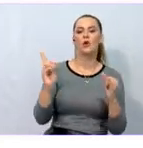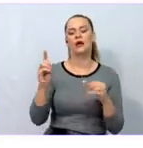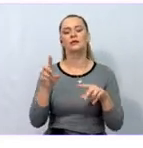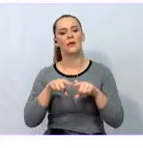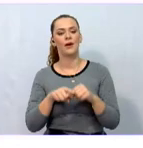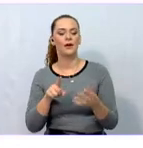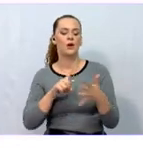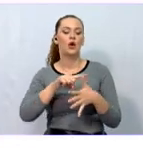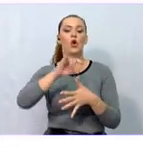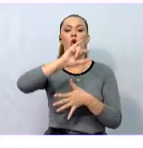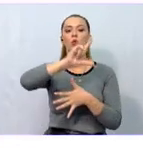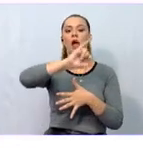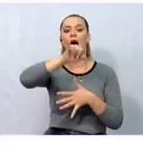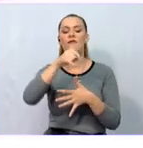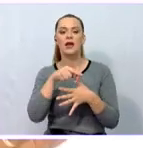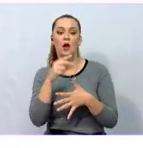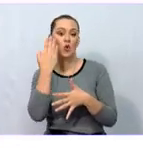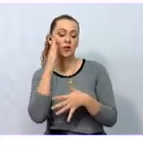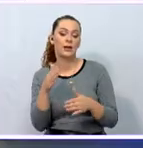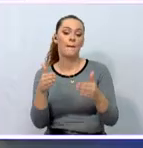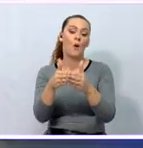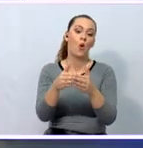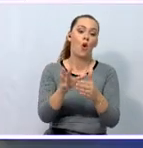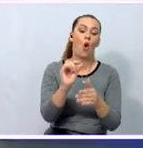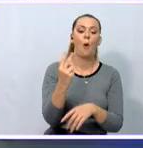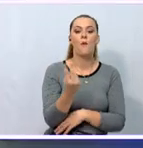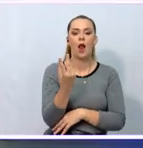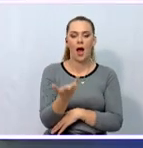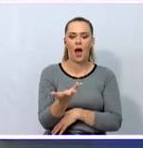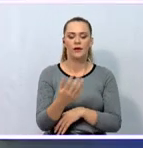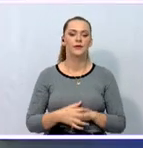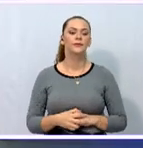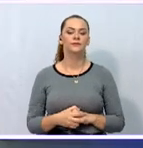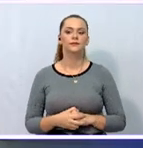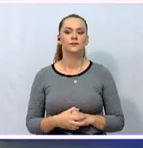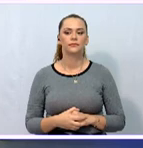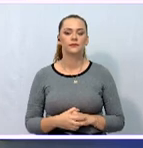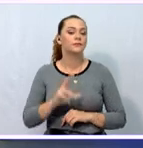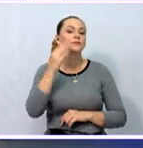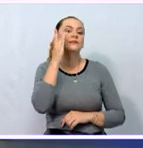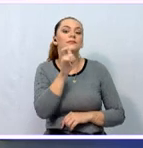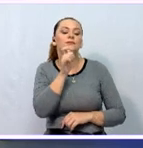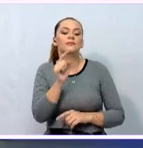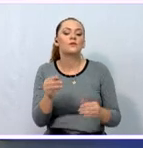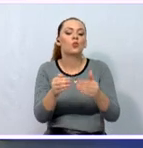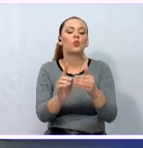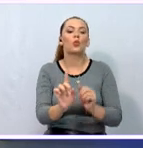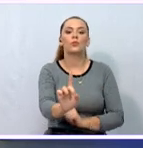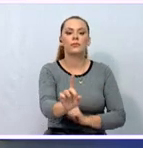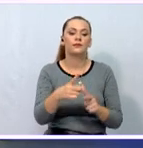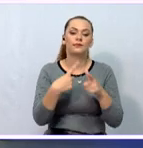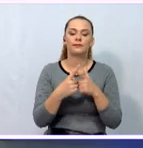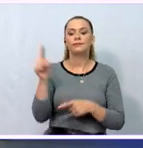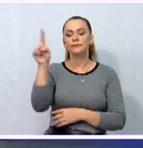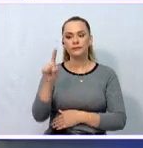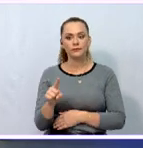tenés a Luis Javier que no sabes si va a ser punta va a ser volante y no sabes quién va a ser el punta Saprissa